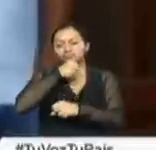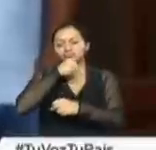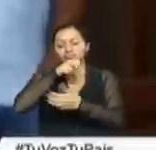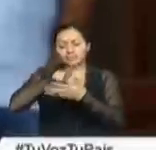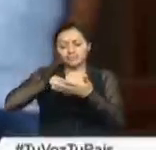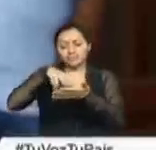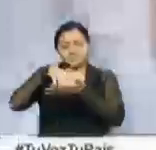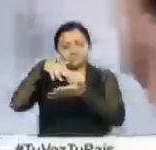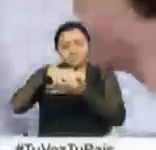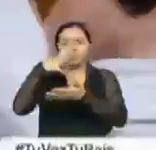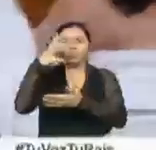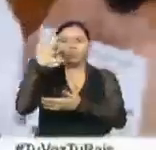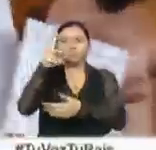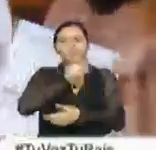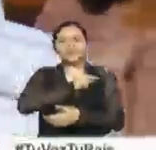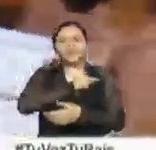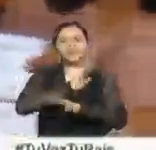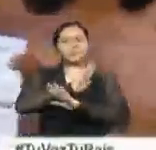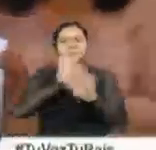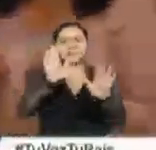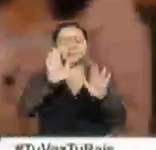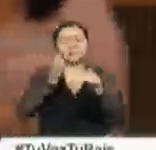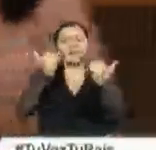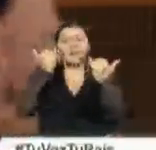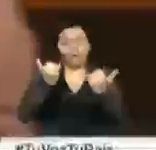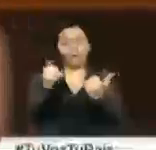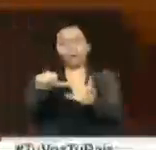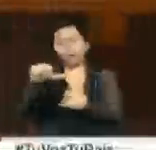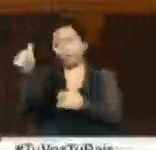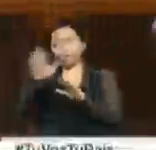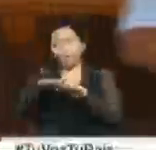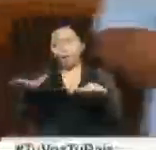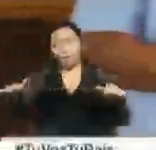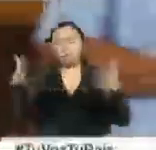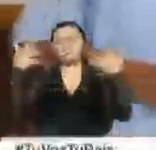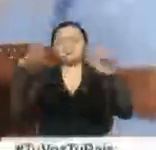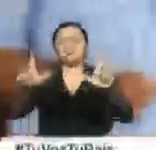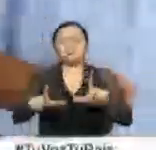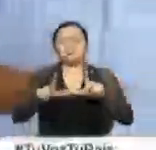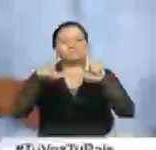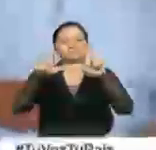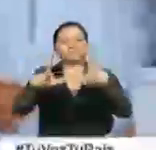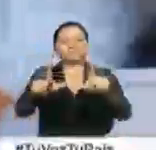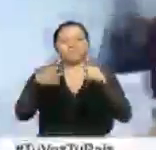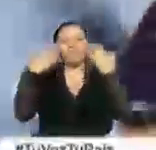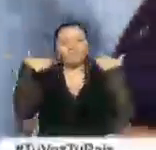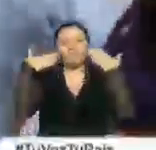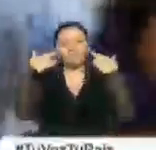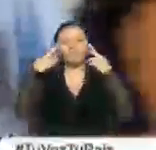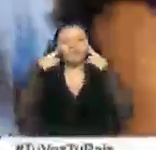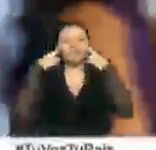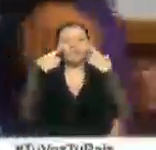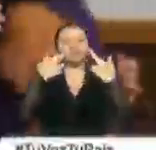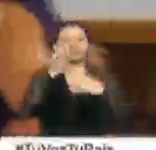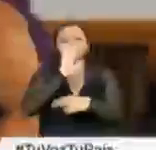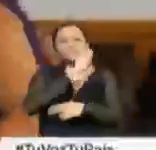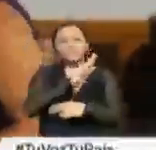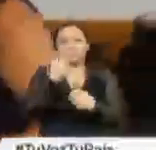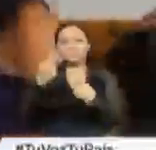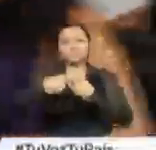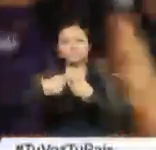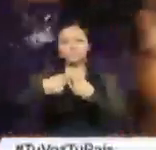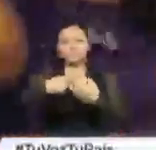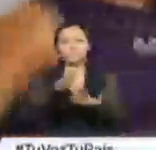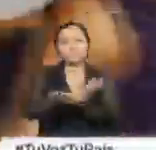hasta cuarto grado. Ahora ella y otros estudiantes recibieron en Guayaquil un reconocimiento por asistir a